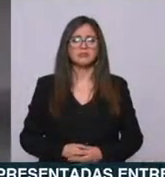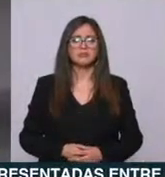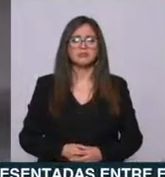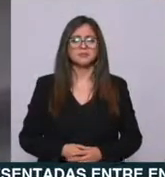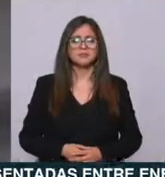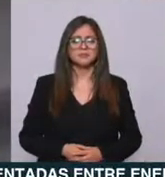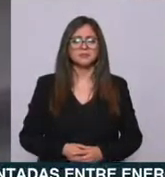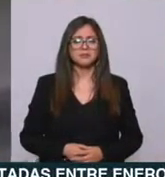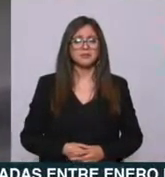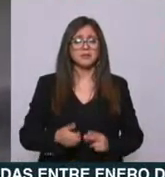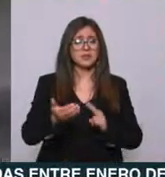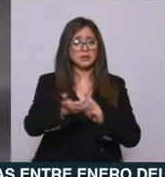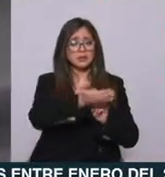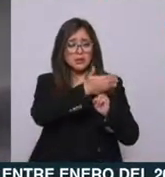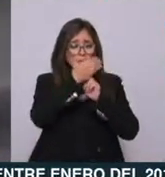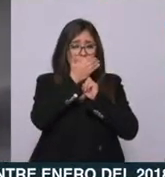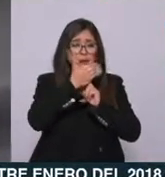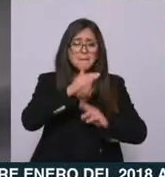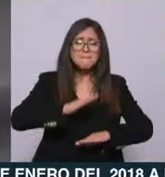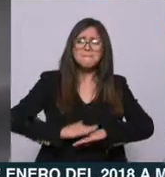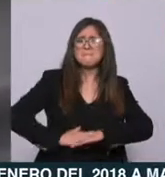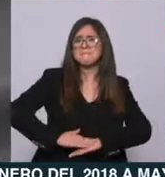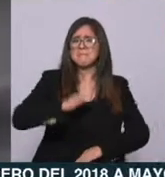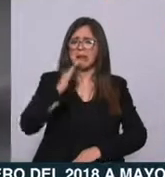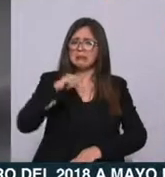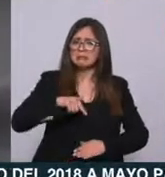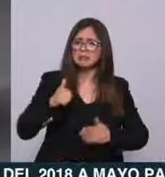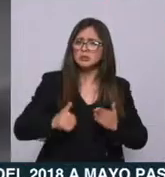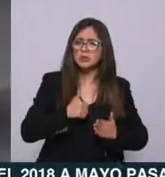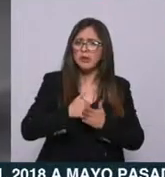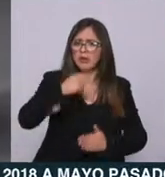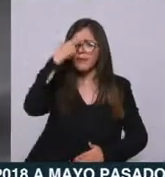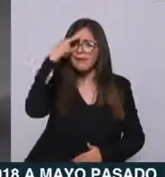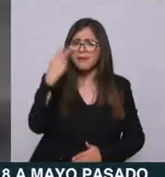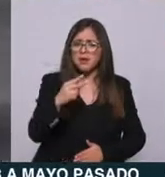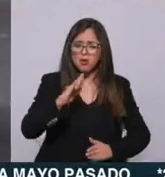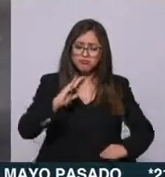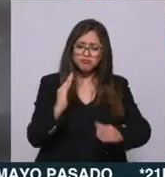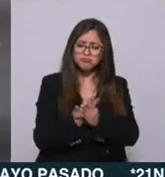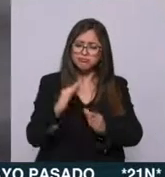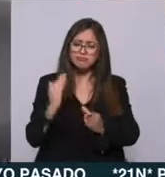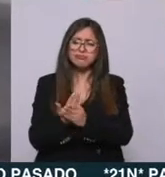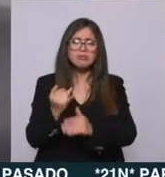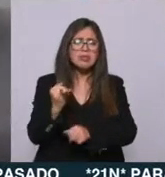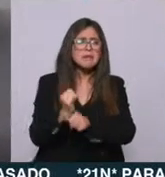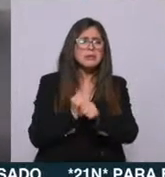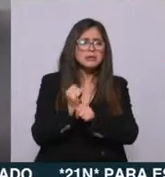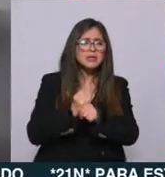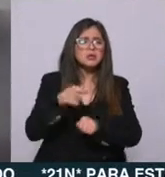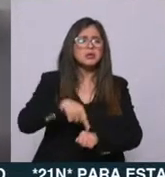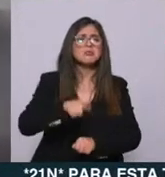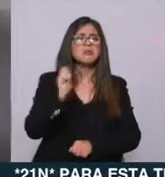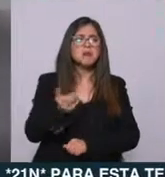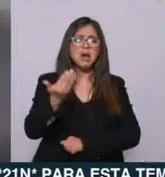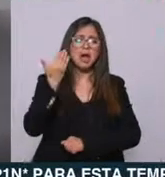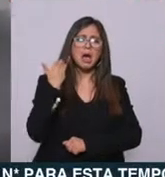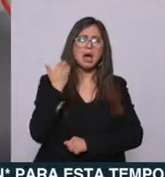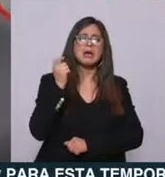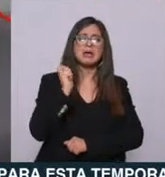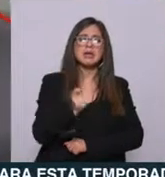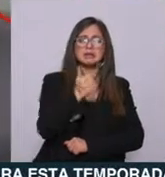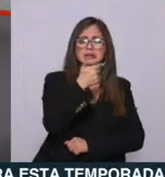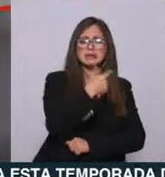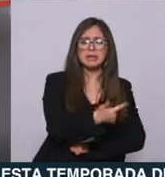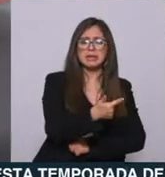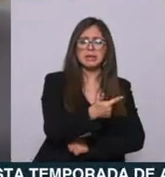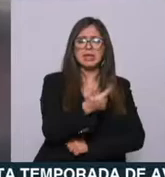El delito de secuestro se disparó en la Ciudad de México. El número de carpetas de investigación por este delito pasó de 7 entre enero y